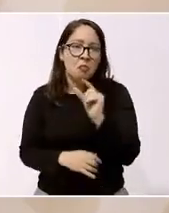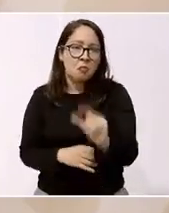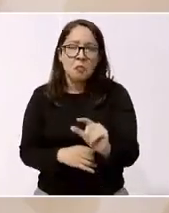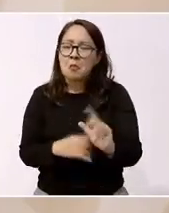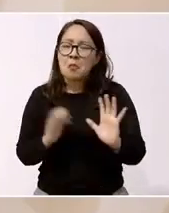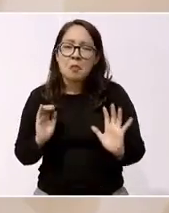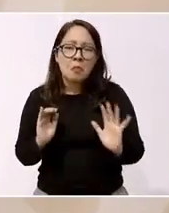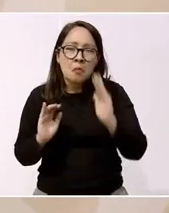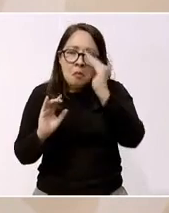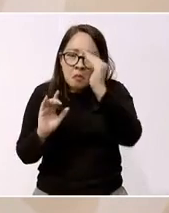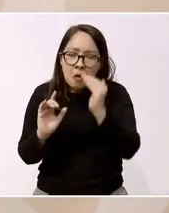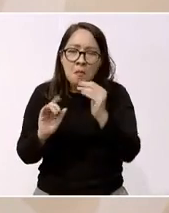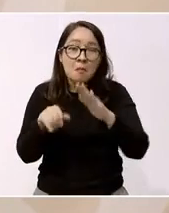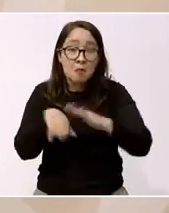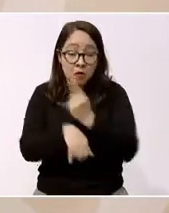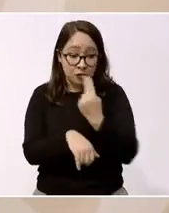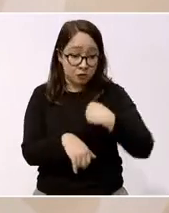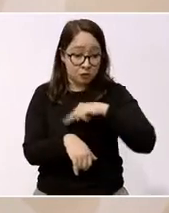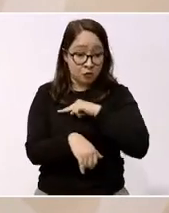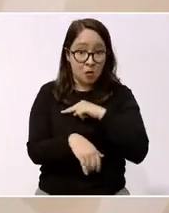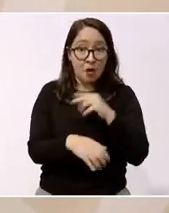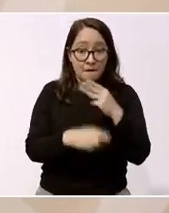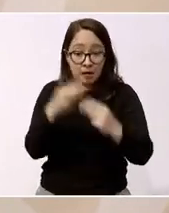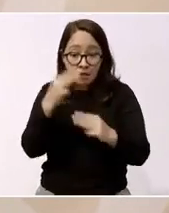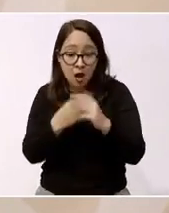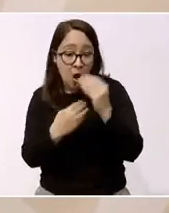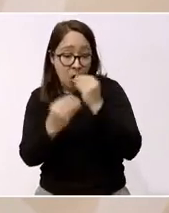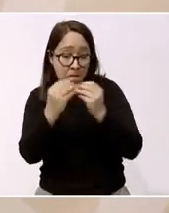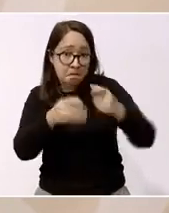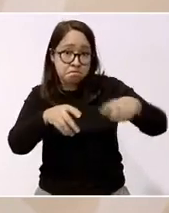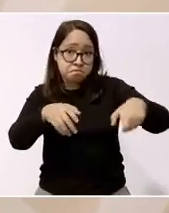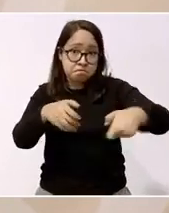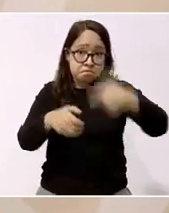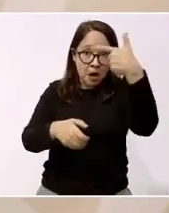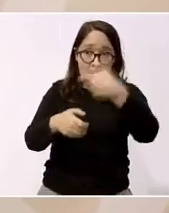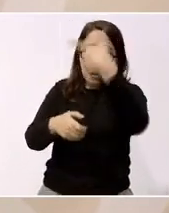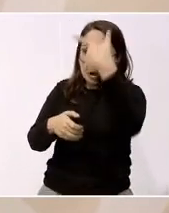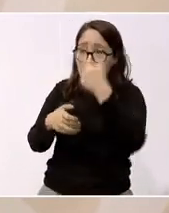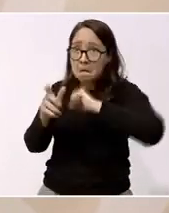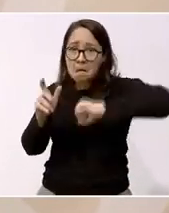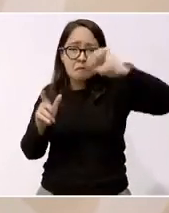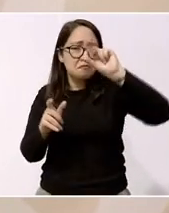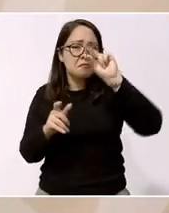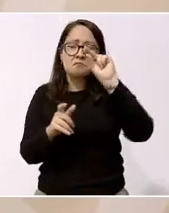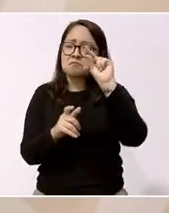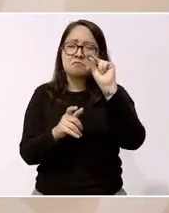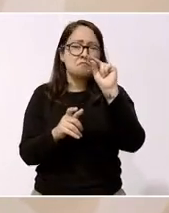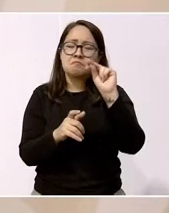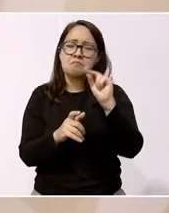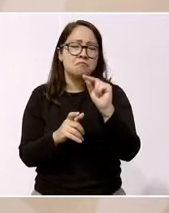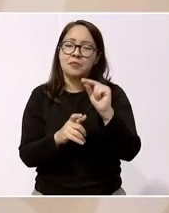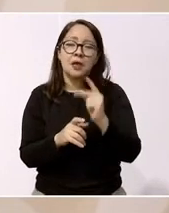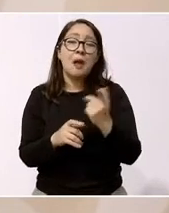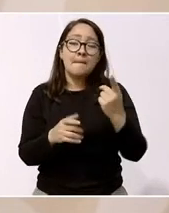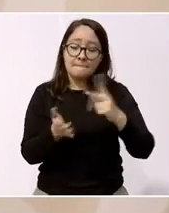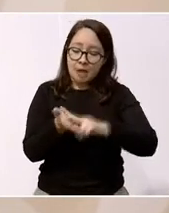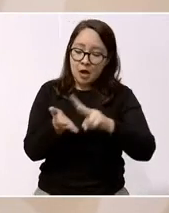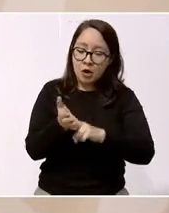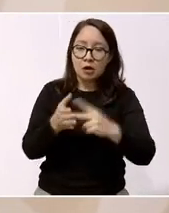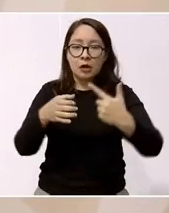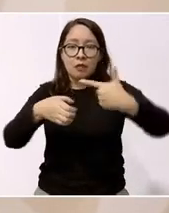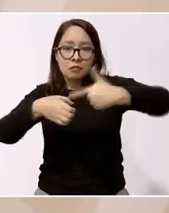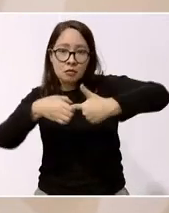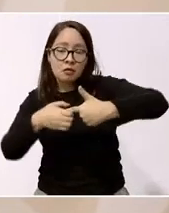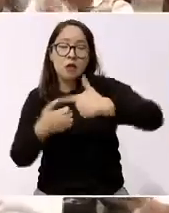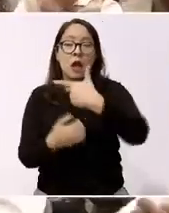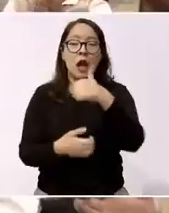porque no hemos aumentado los precios, ni van a aumentar en términos reales los precios de la gasolina, del diésel, de